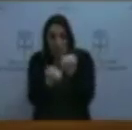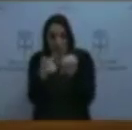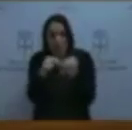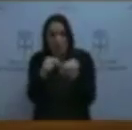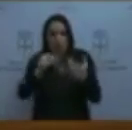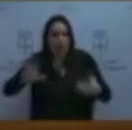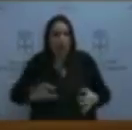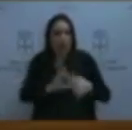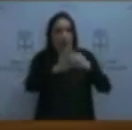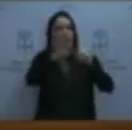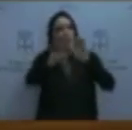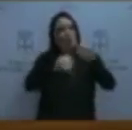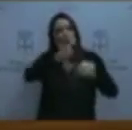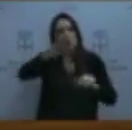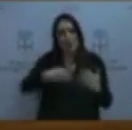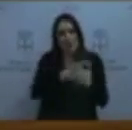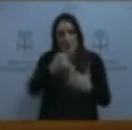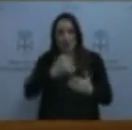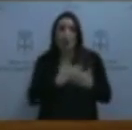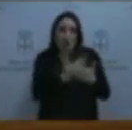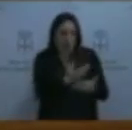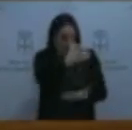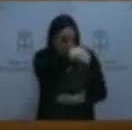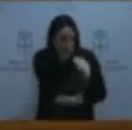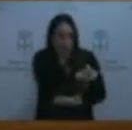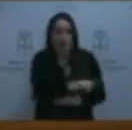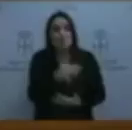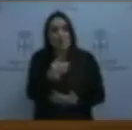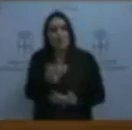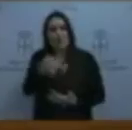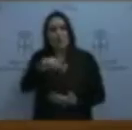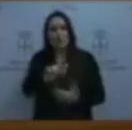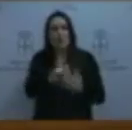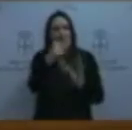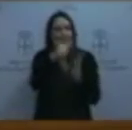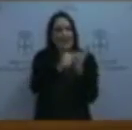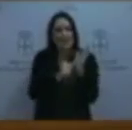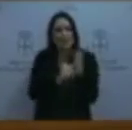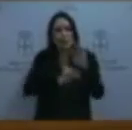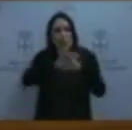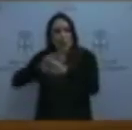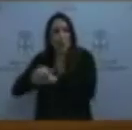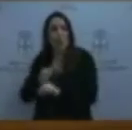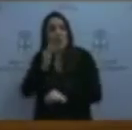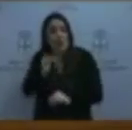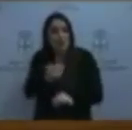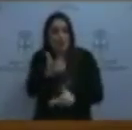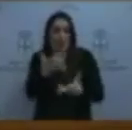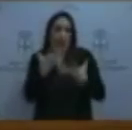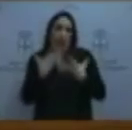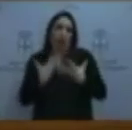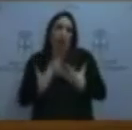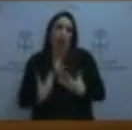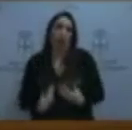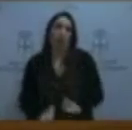del 2016, que confiaron en ustedes, que además cumplieron con todos los requisitos y a los que no solo han decepcionado, sino